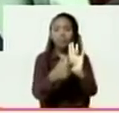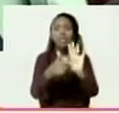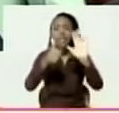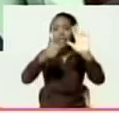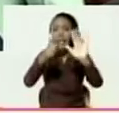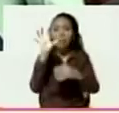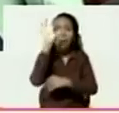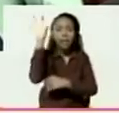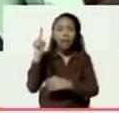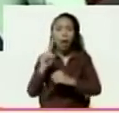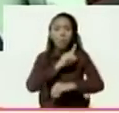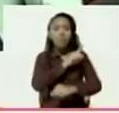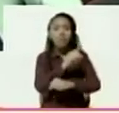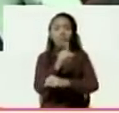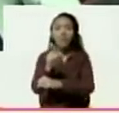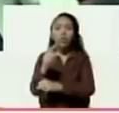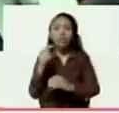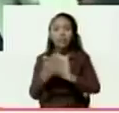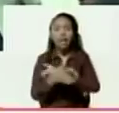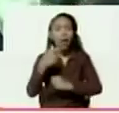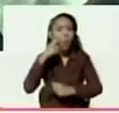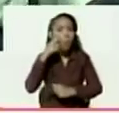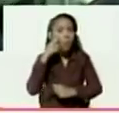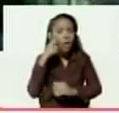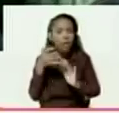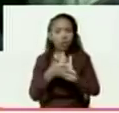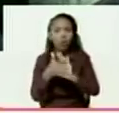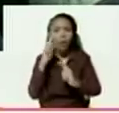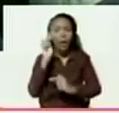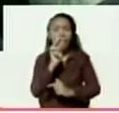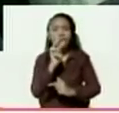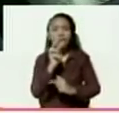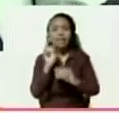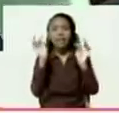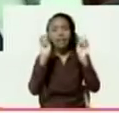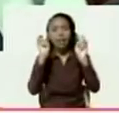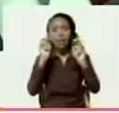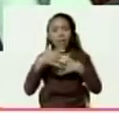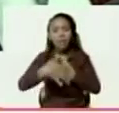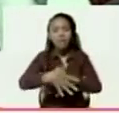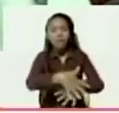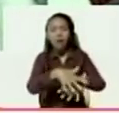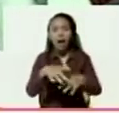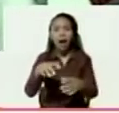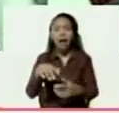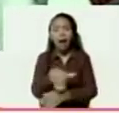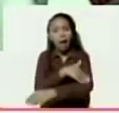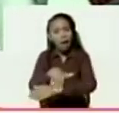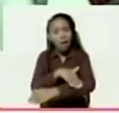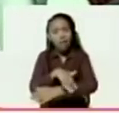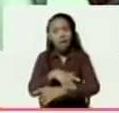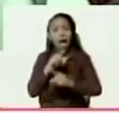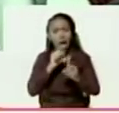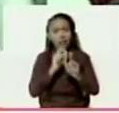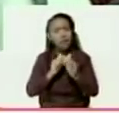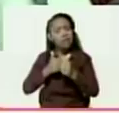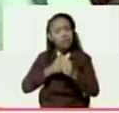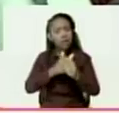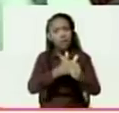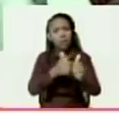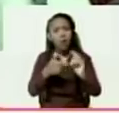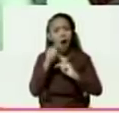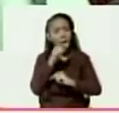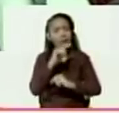con acusaciones de crímenes de lesa humanidad en contexto de marchas de calle. Quería saber si hubo seguimiento a